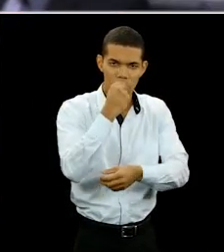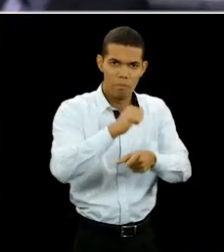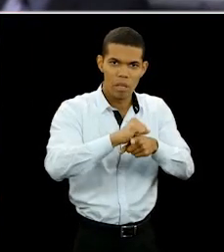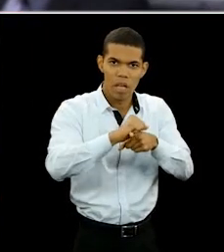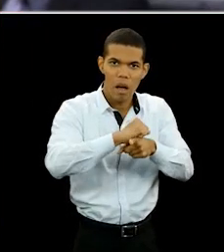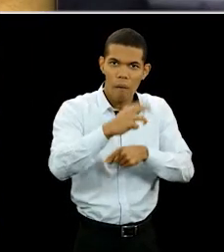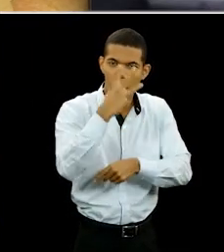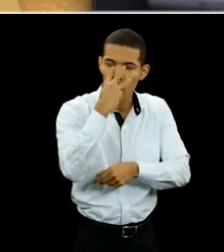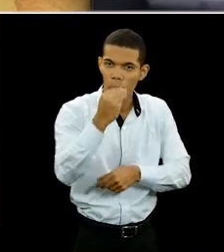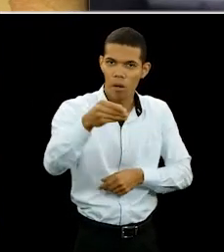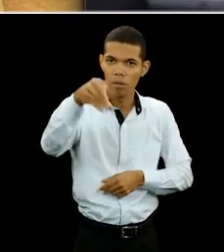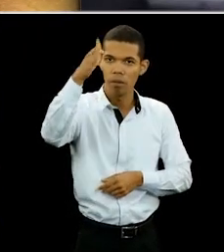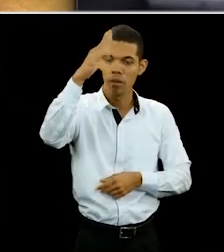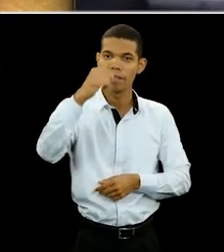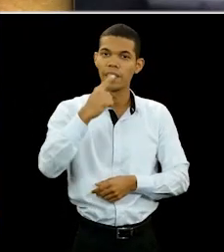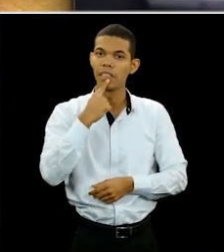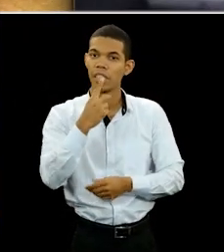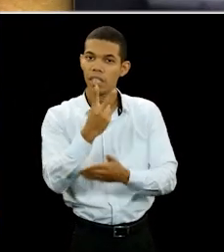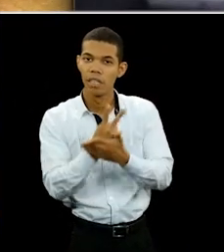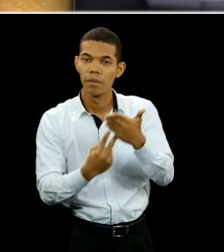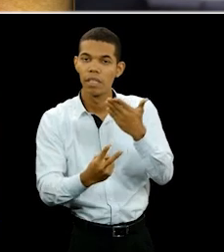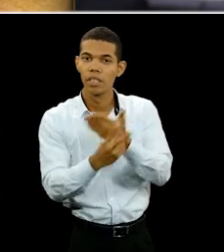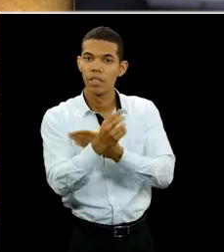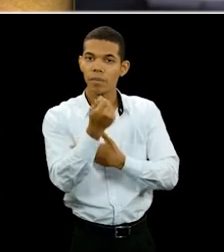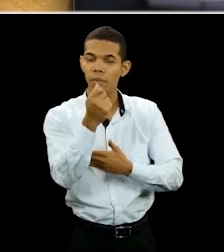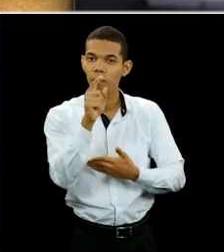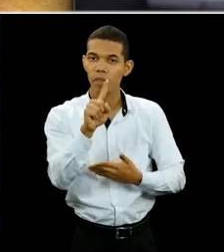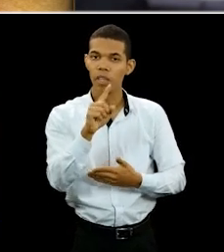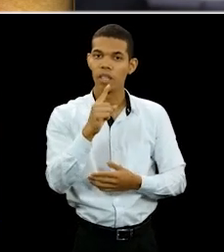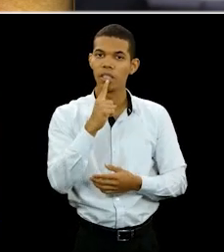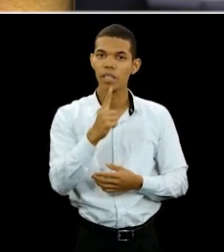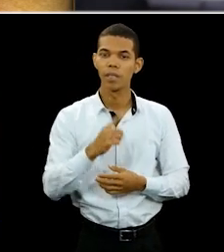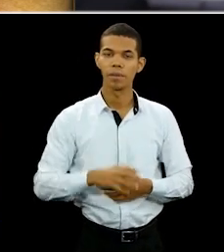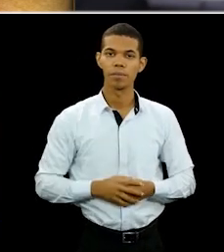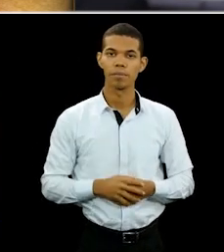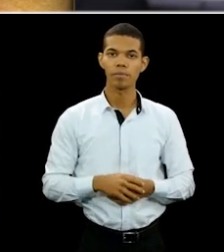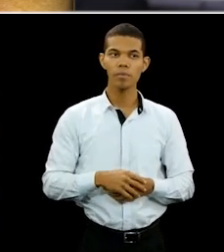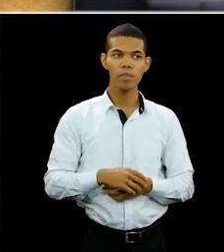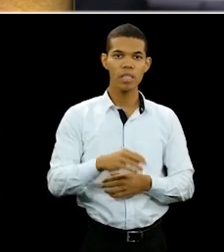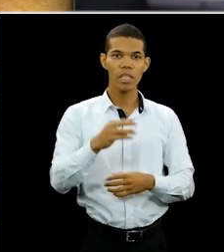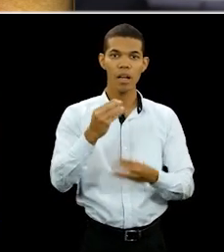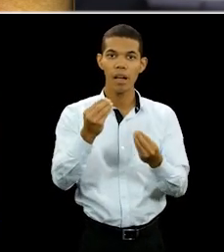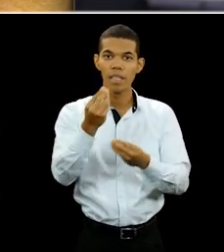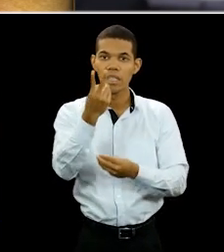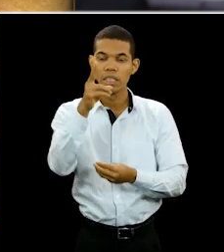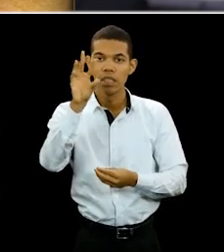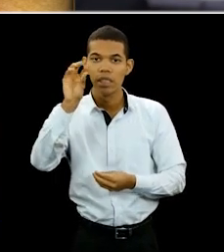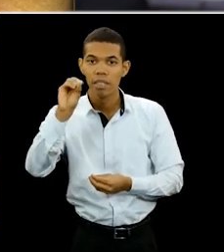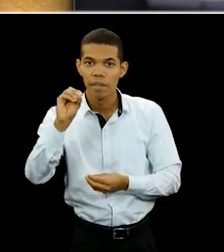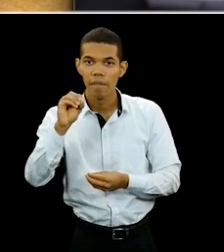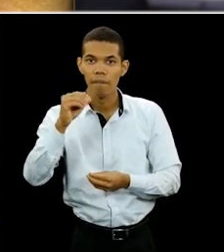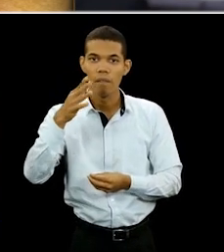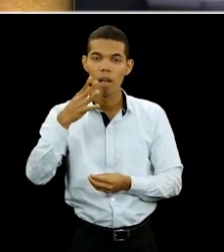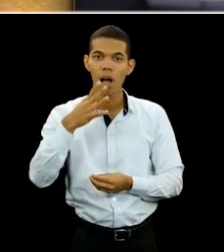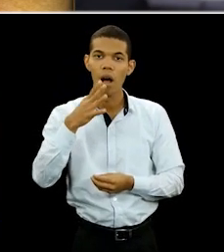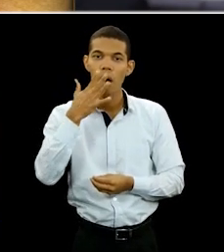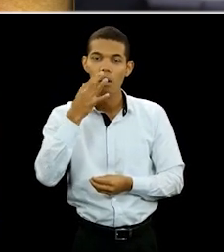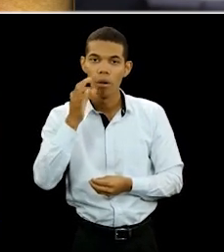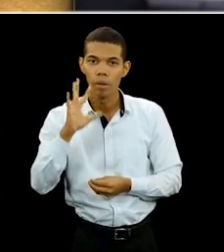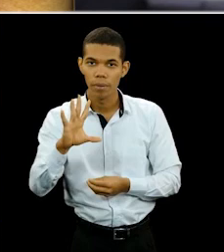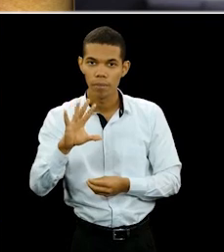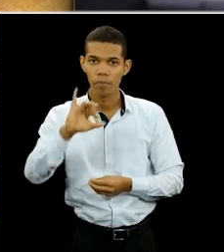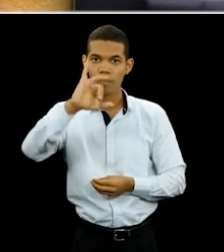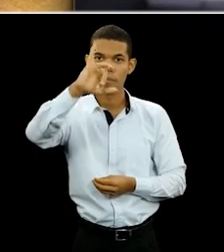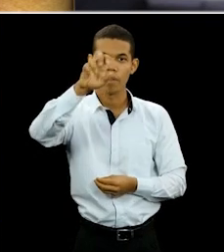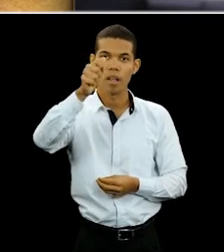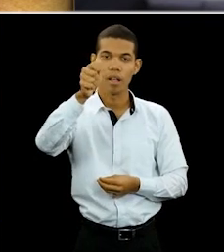seguimos adelante y delante de ellos estaban 70 varones de los ancianos de la casa de Israel y jaazanías hijo